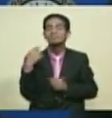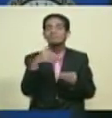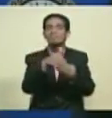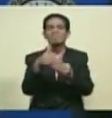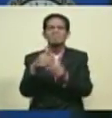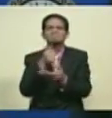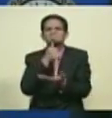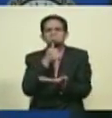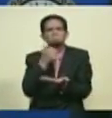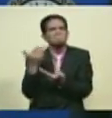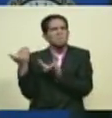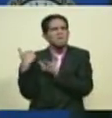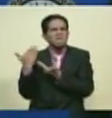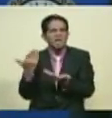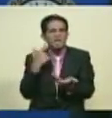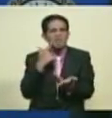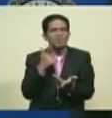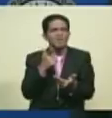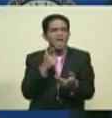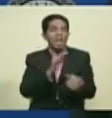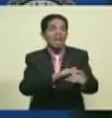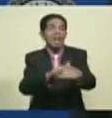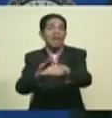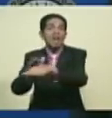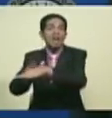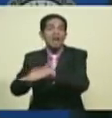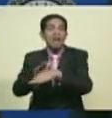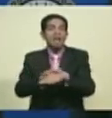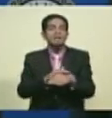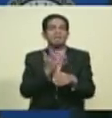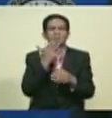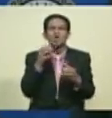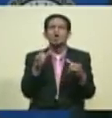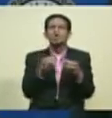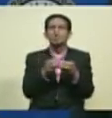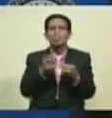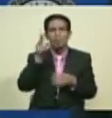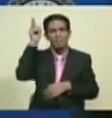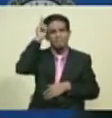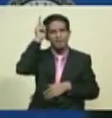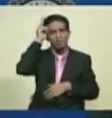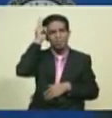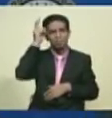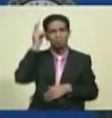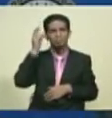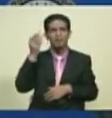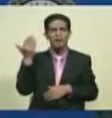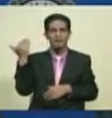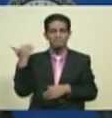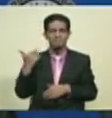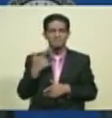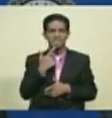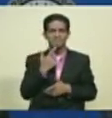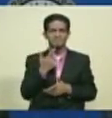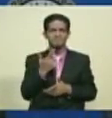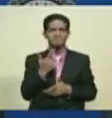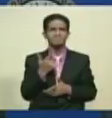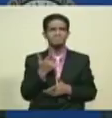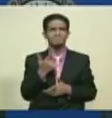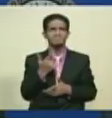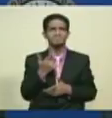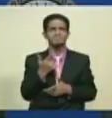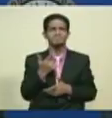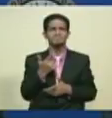encargado en este caso. El grupo de Lima antes lo dirigía más Kuczynski, ¿no? El presidente del Perú. Creo que ahora ha